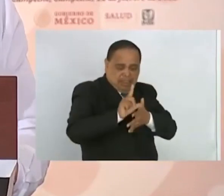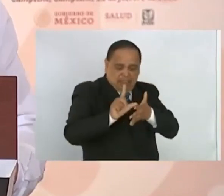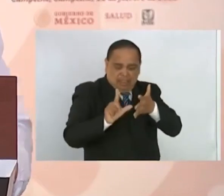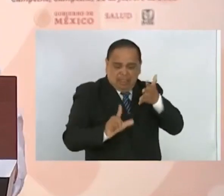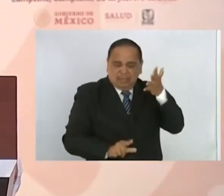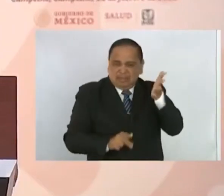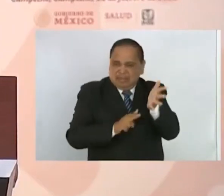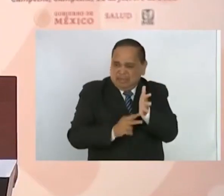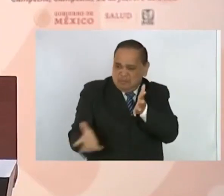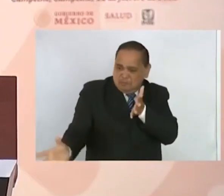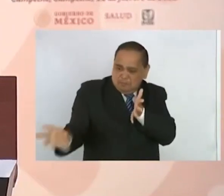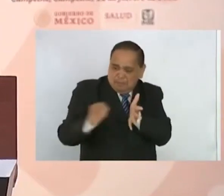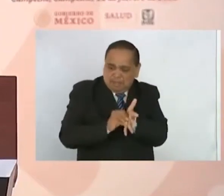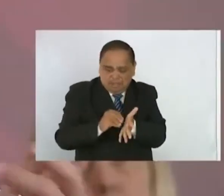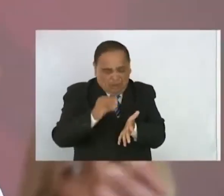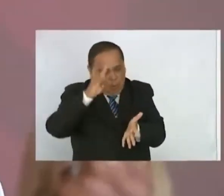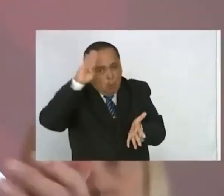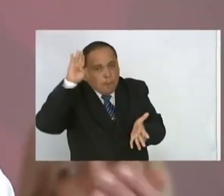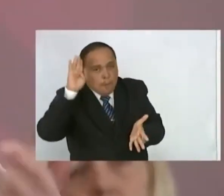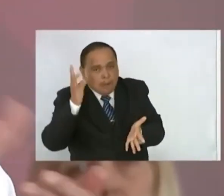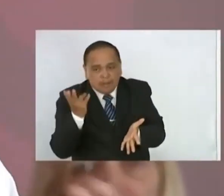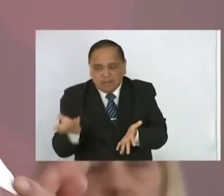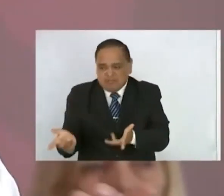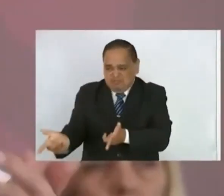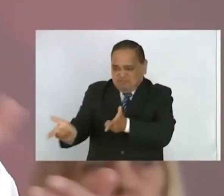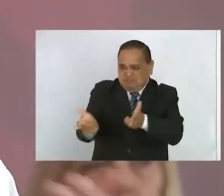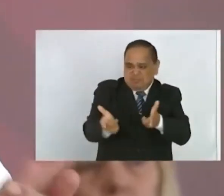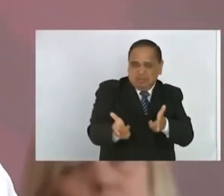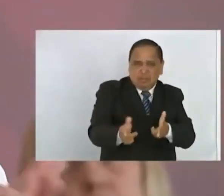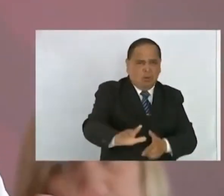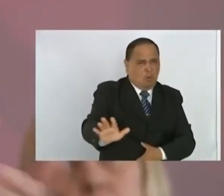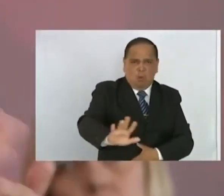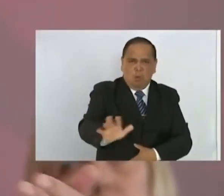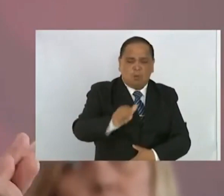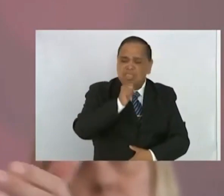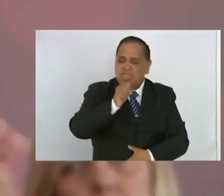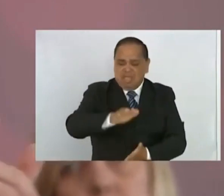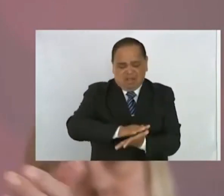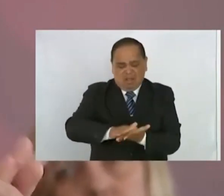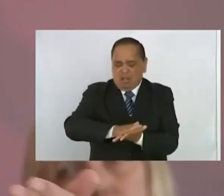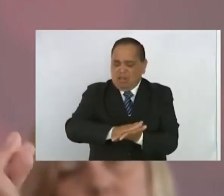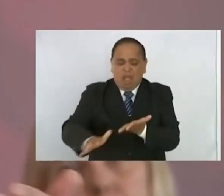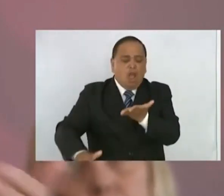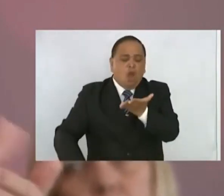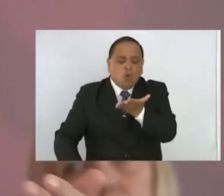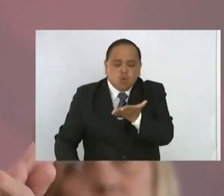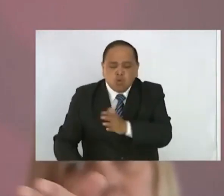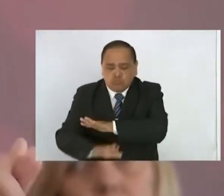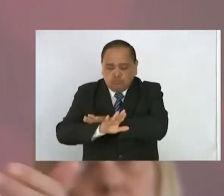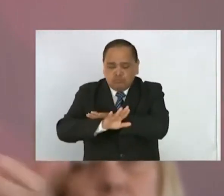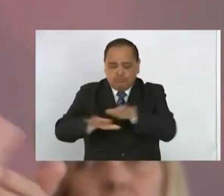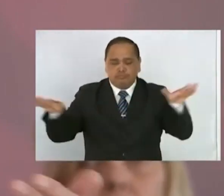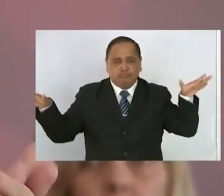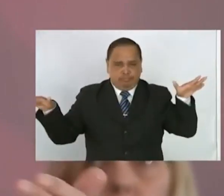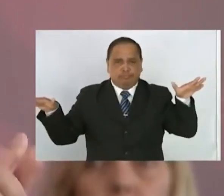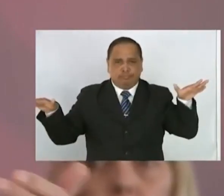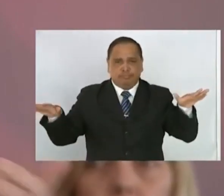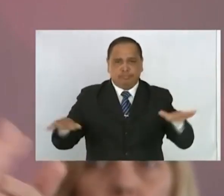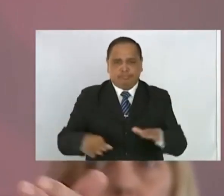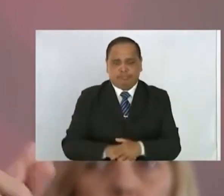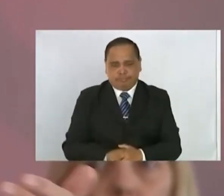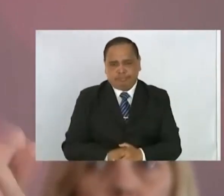aprovechar la confluencia ideológica de la región y más ahora que las tres principales economías México Argentina y Brasil